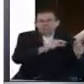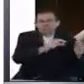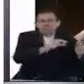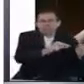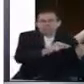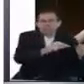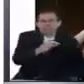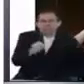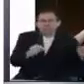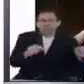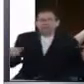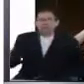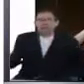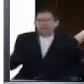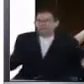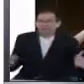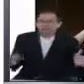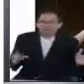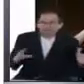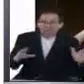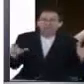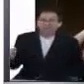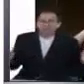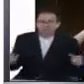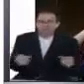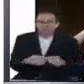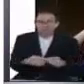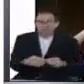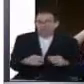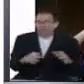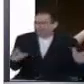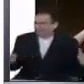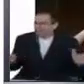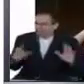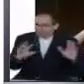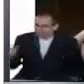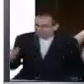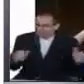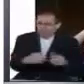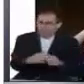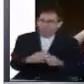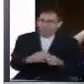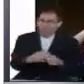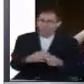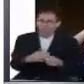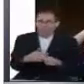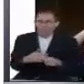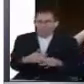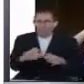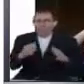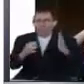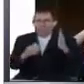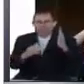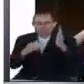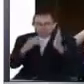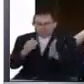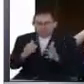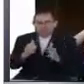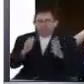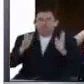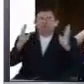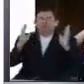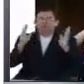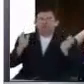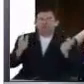hay otras personas ahí, hay como desorden. Y el desorden, el diablo se aprovecha mucho. Entonces siempre